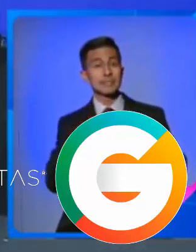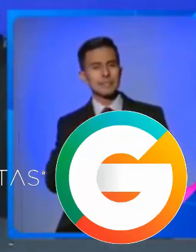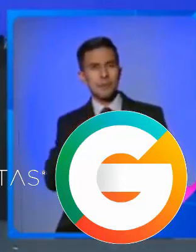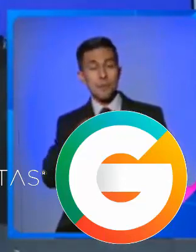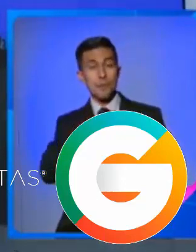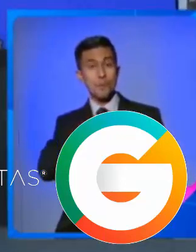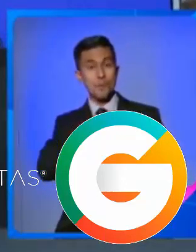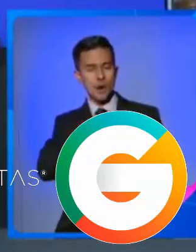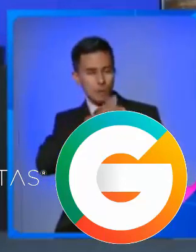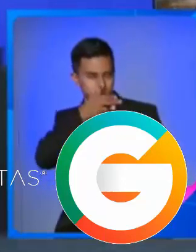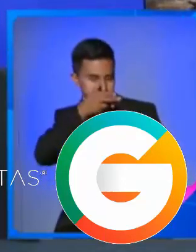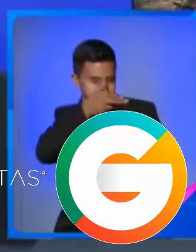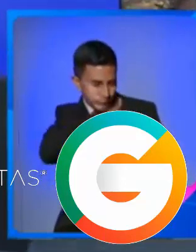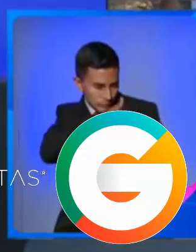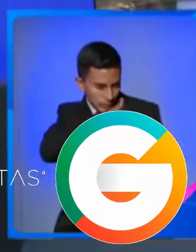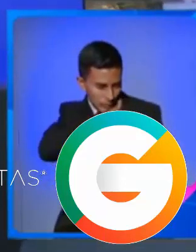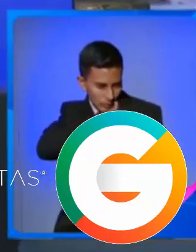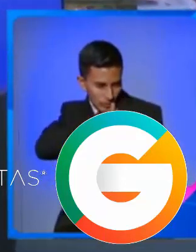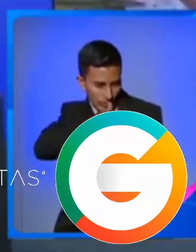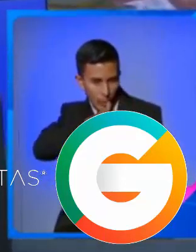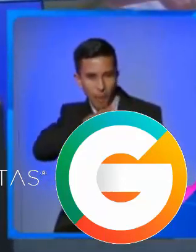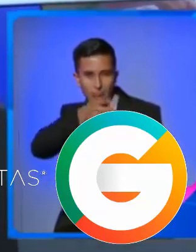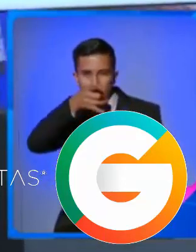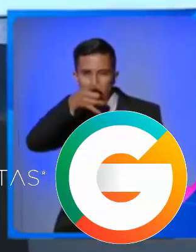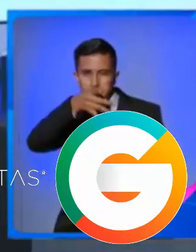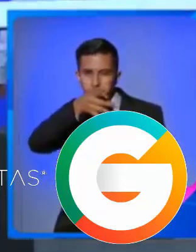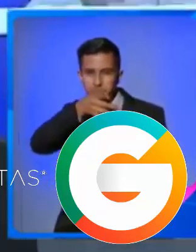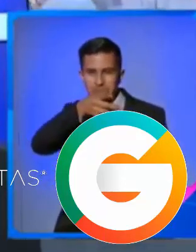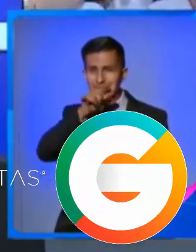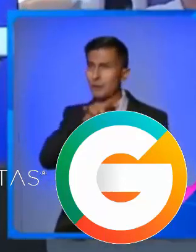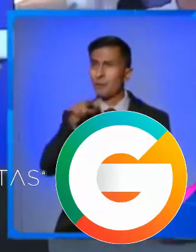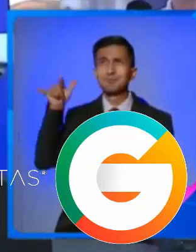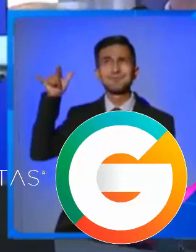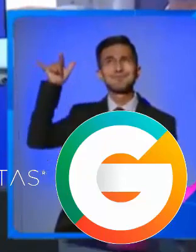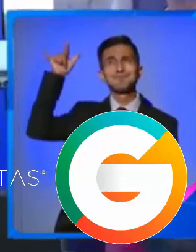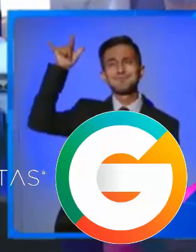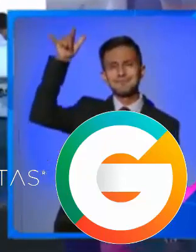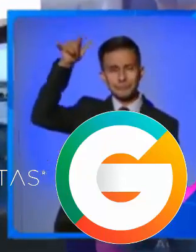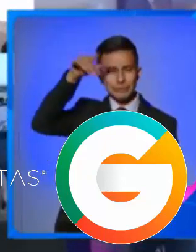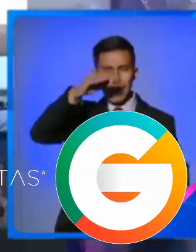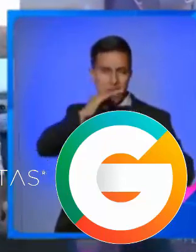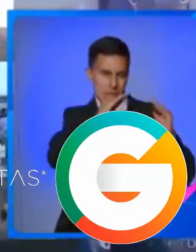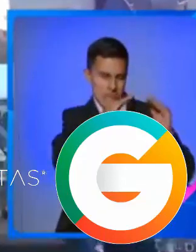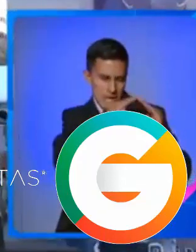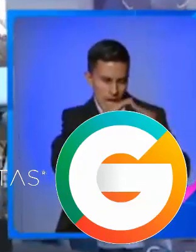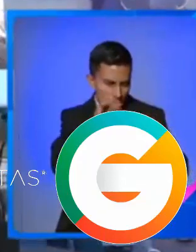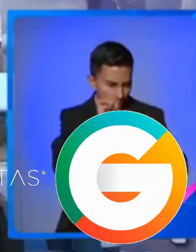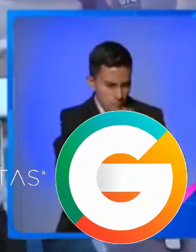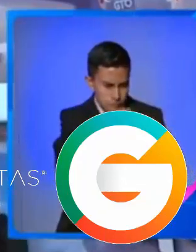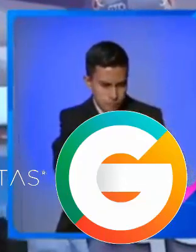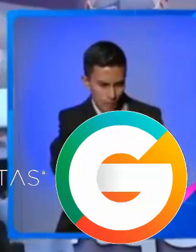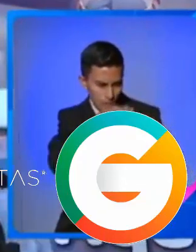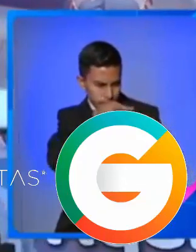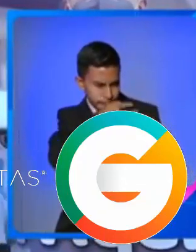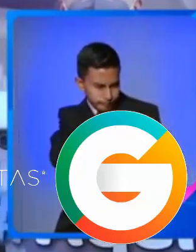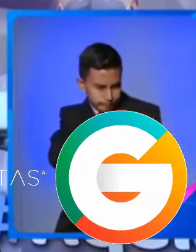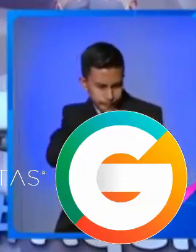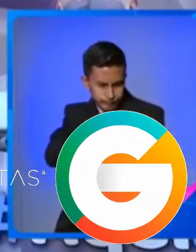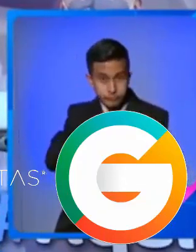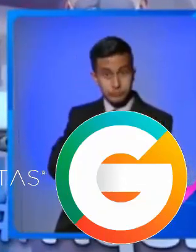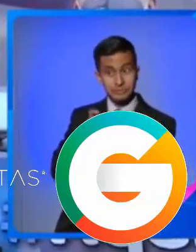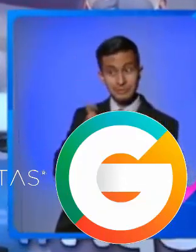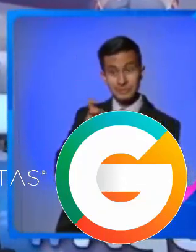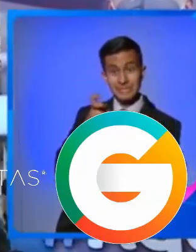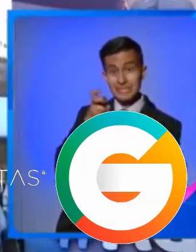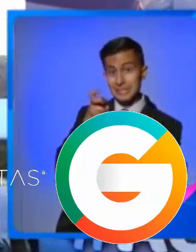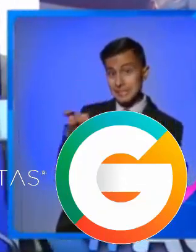zoom desde muy, muy alto a casas, autos y personas. Estos drones que ven aquí, este